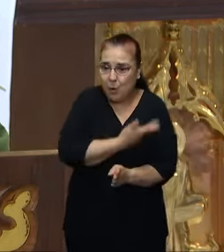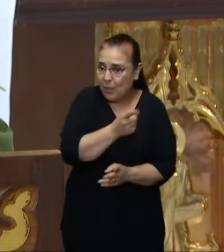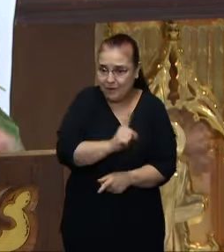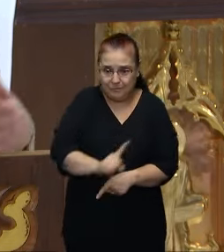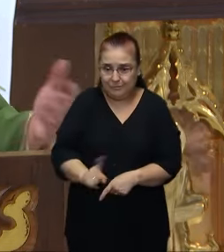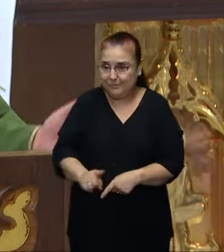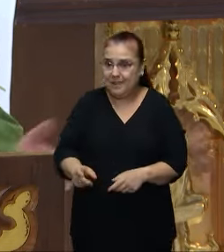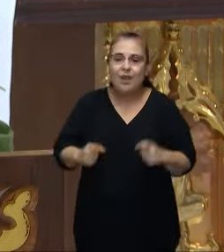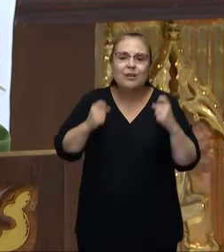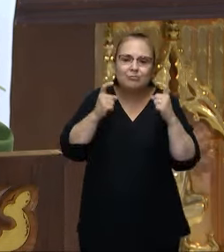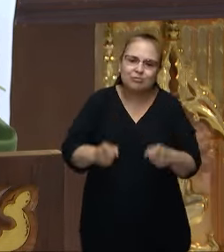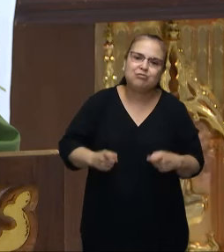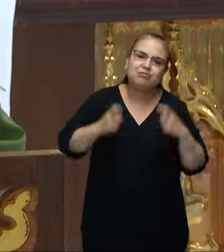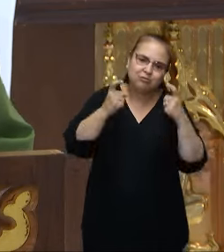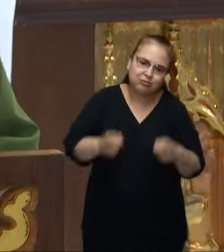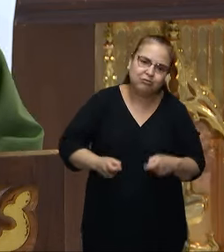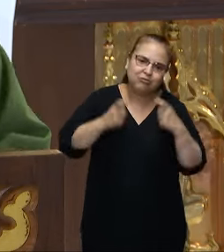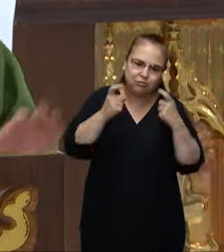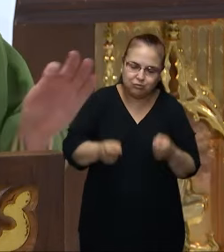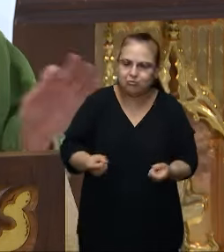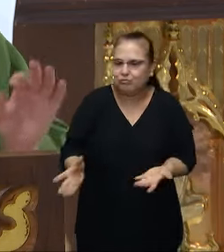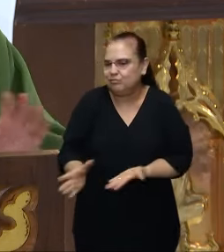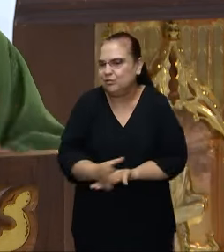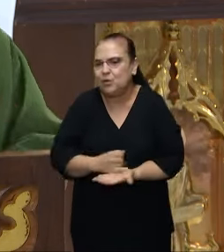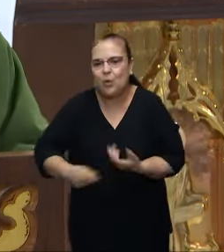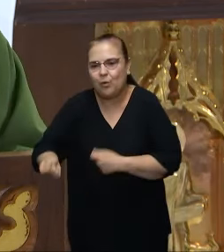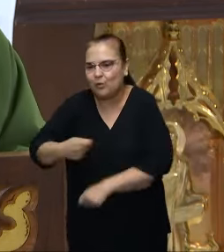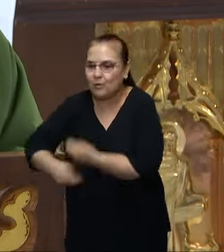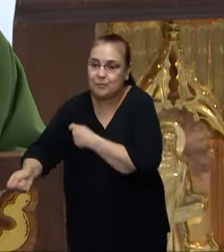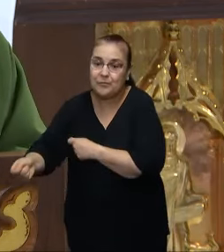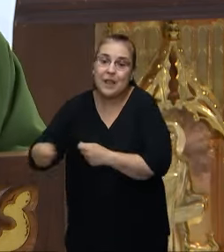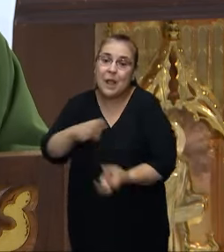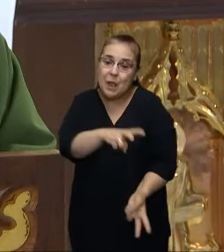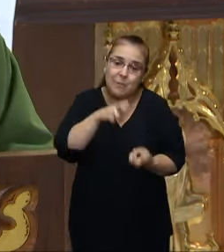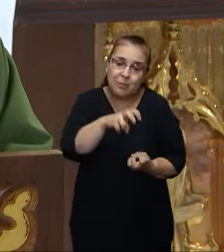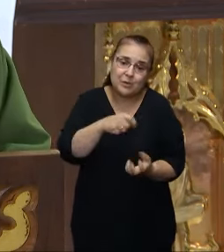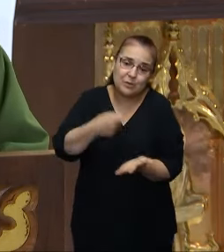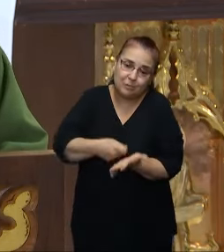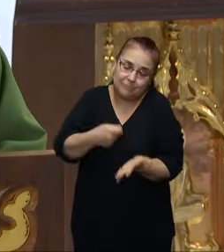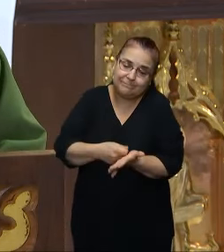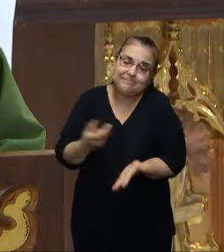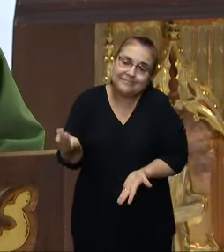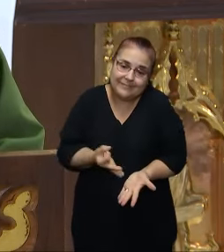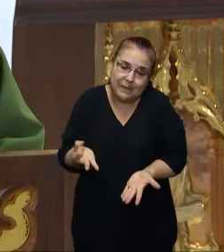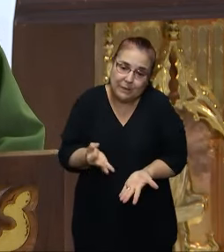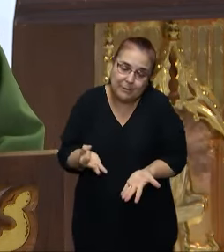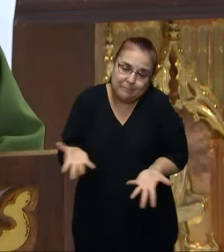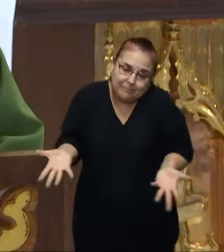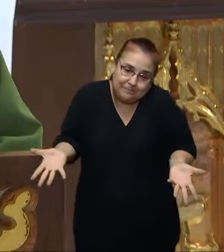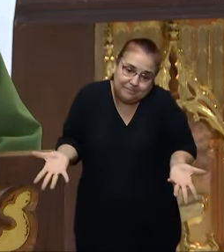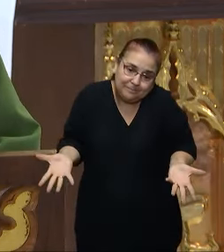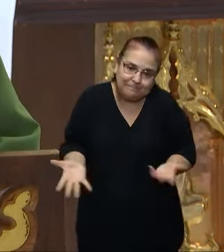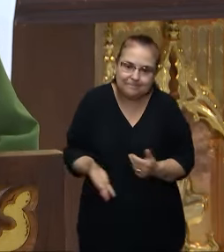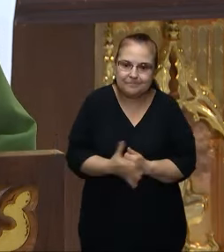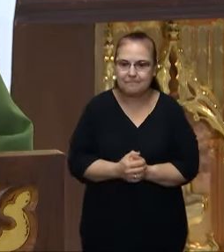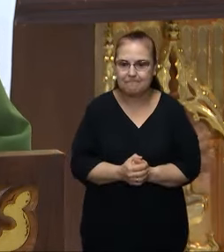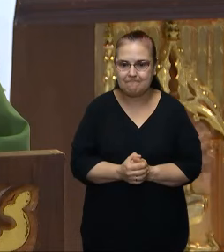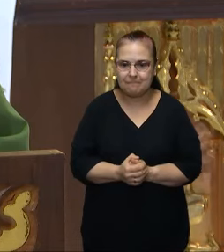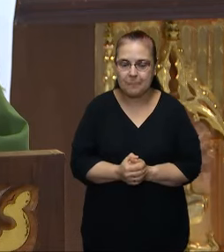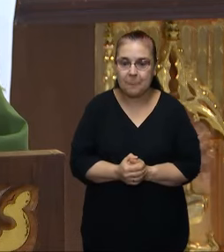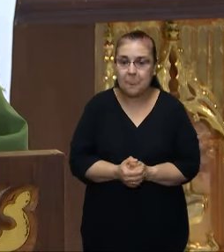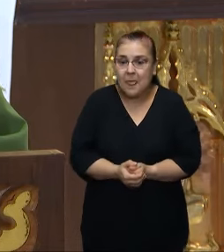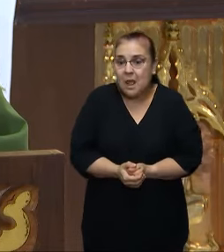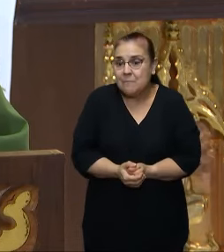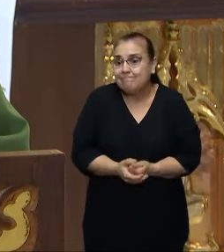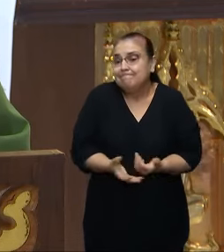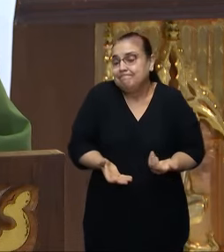todo lo que hacemos en toda actividad comercial hay un impuesto que debemos pagar las autoridades no sé si es